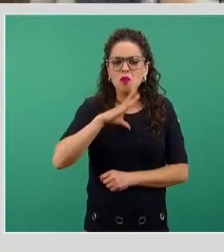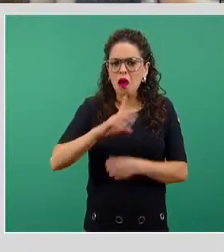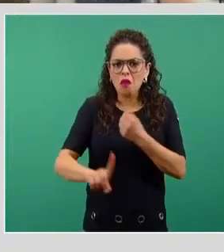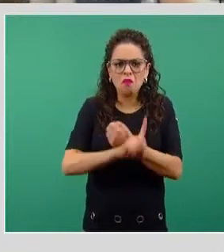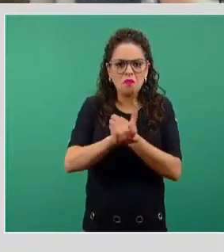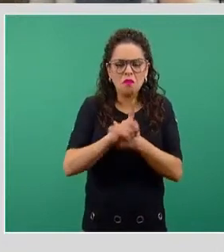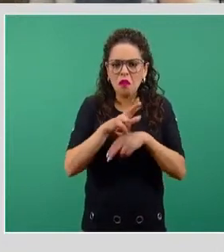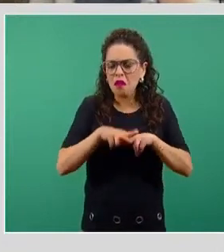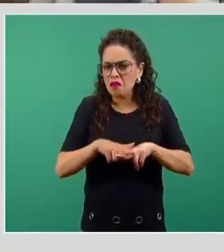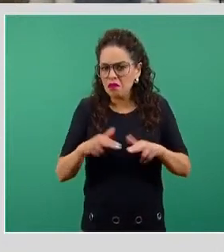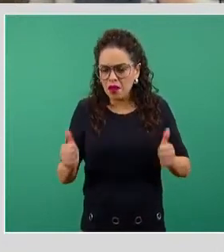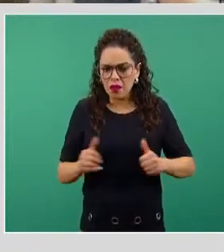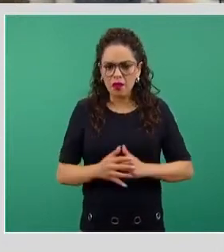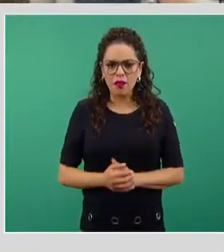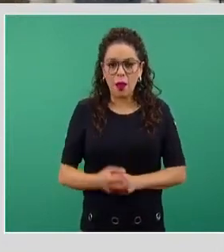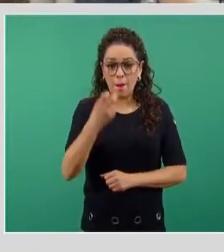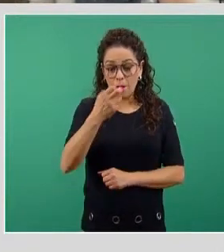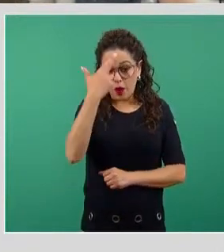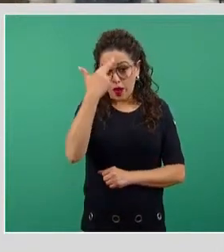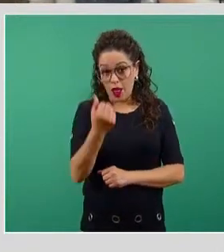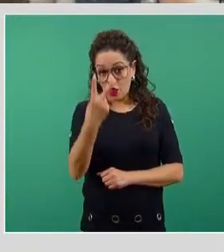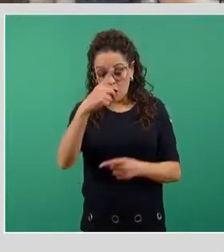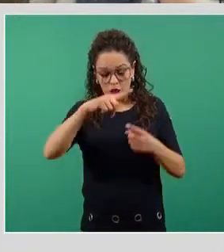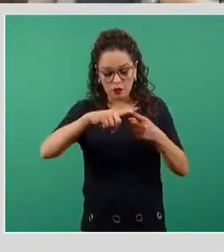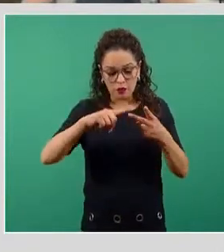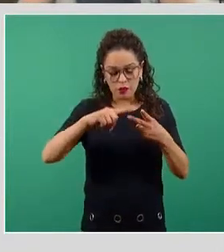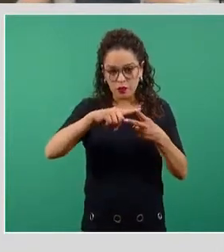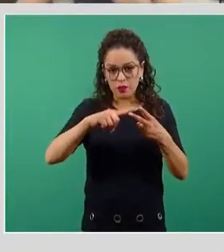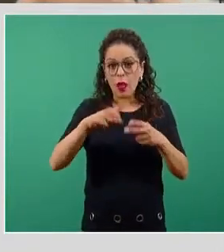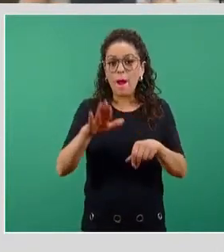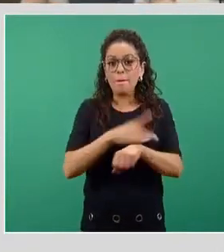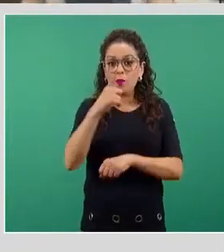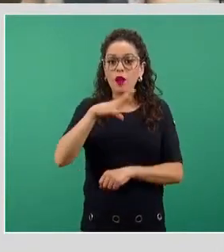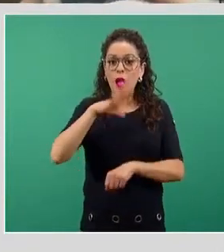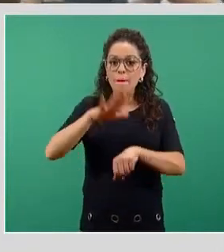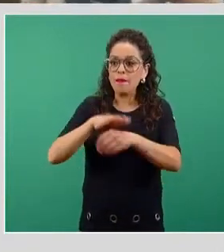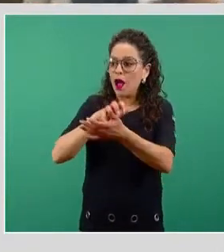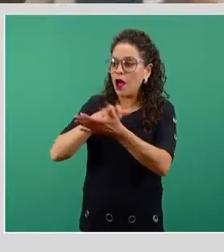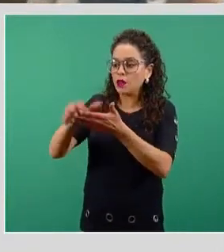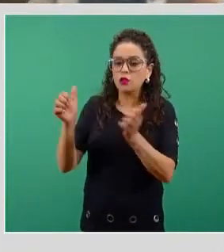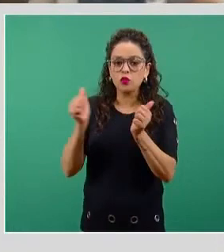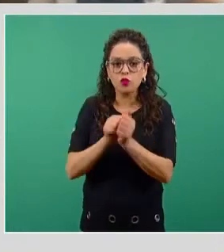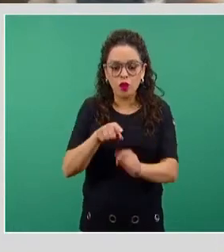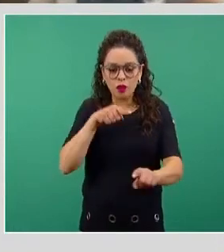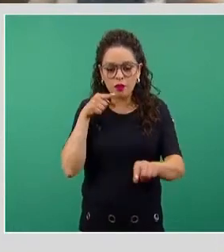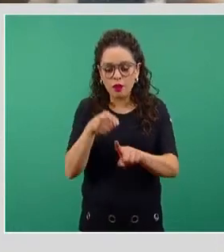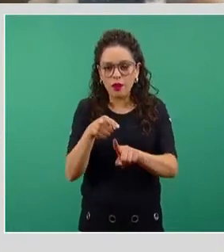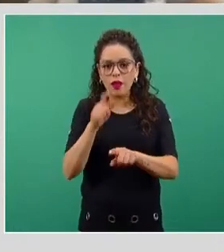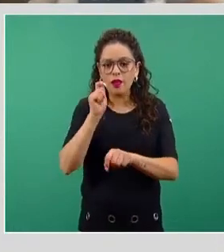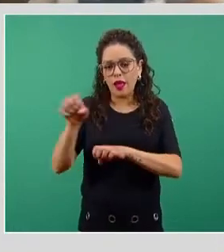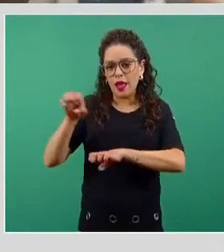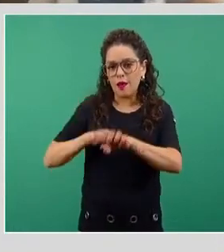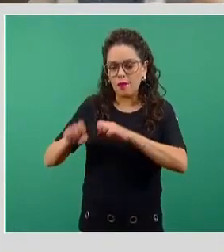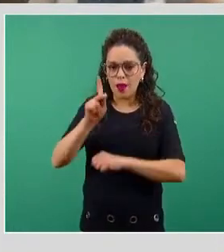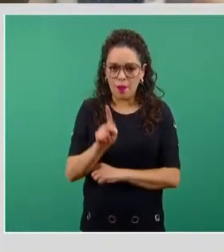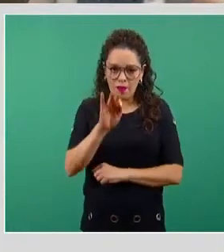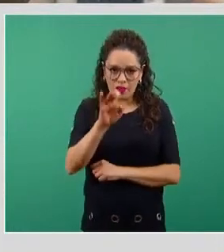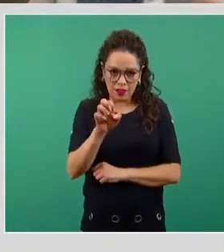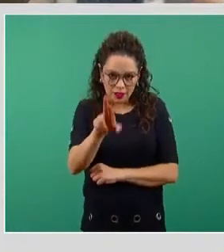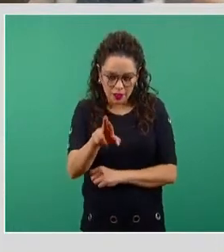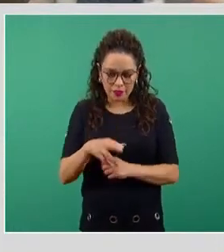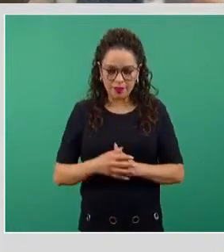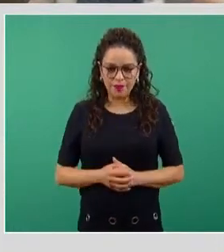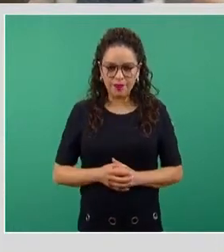dos determinantes principales de por qué tenemos más ESAVIS de vacuna Pfizer-BioNTech, ¿no? Y en relación,